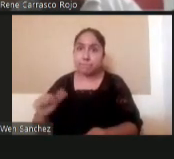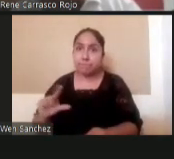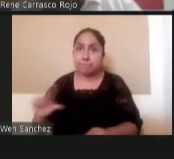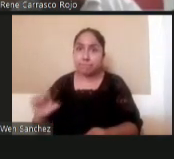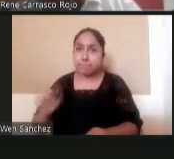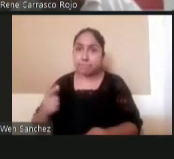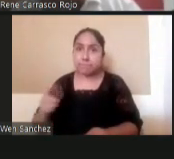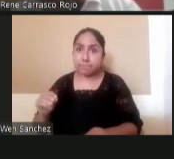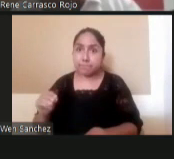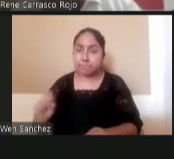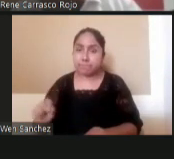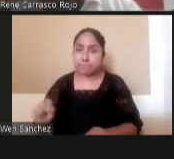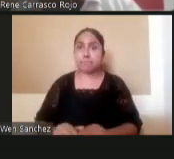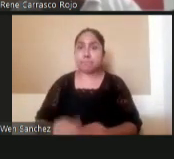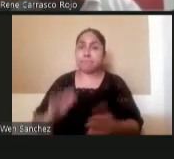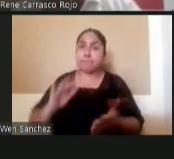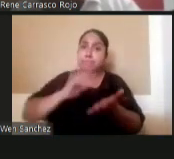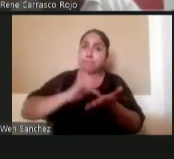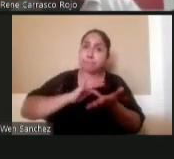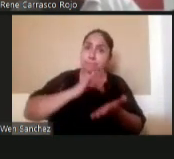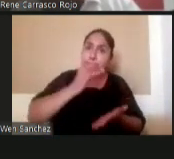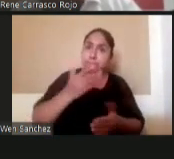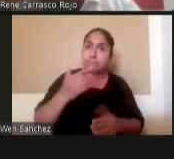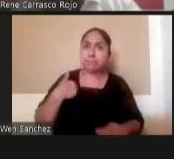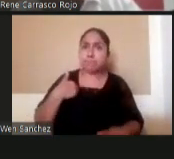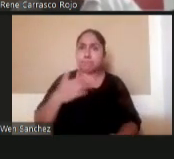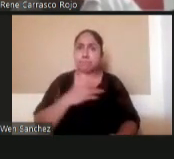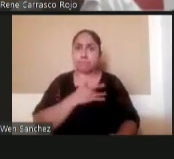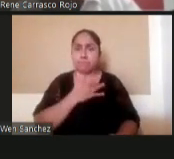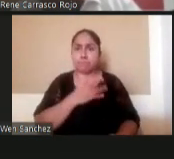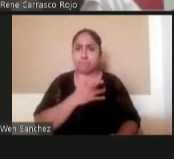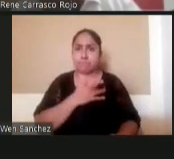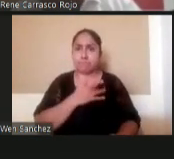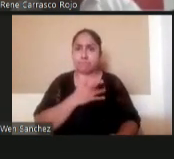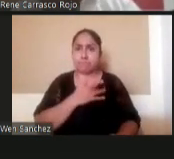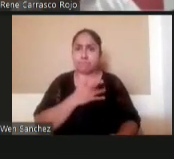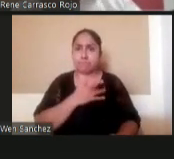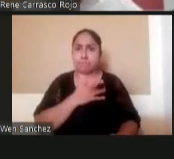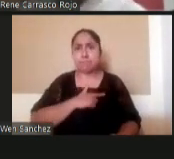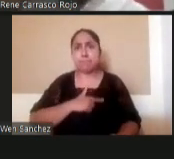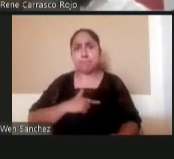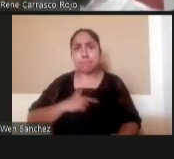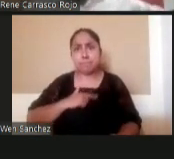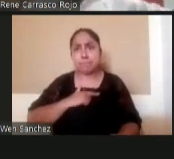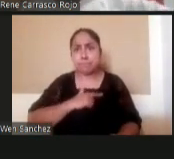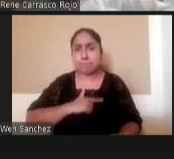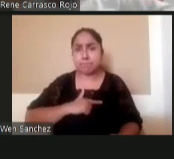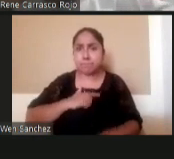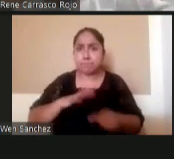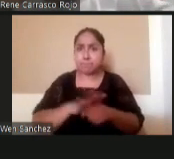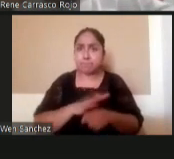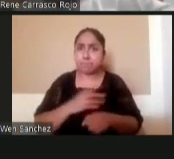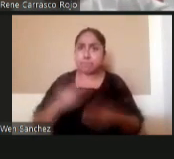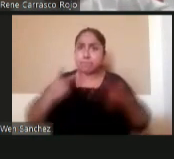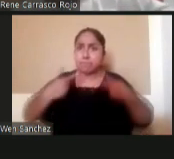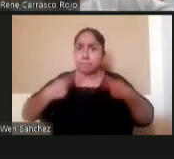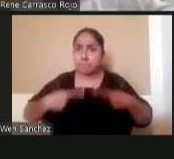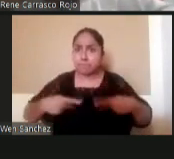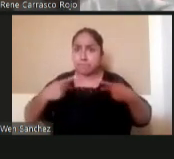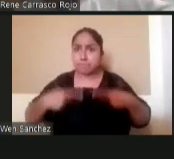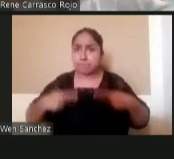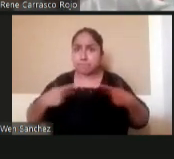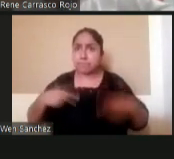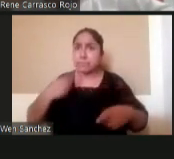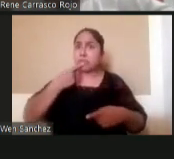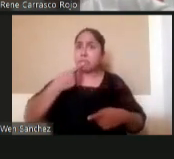mí me da gusto el que una demanda ciudadana legítima haya sido